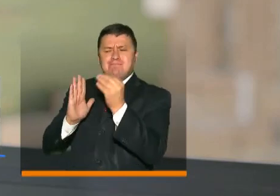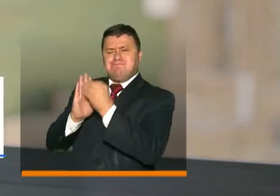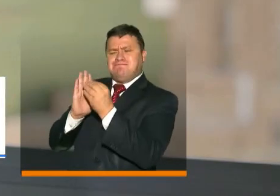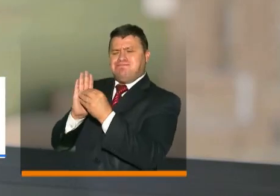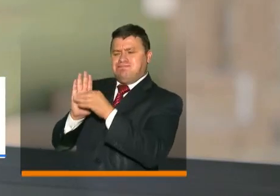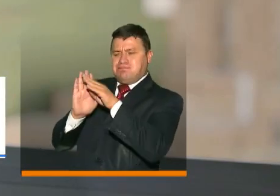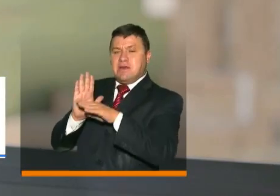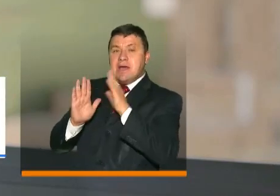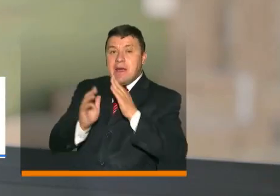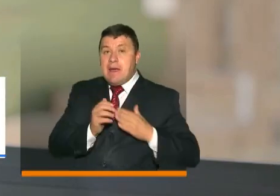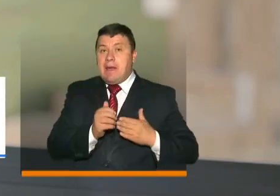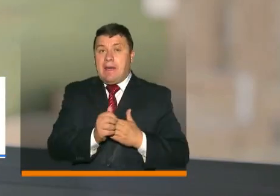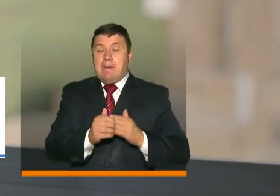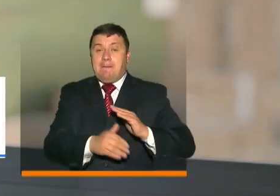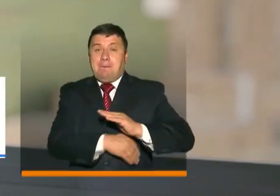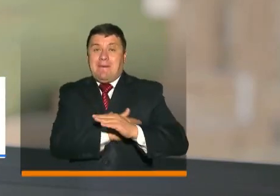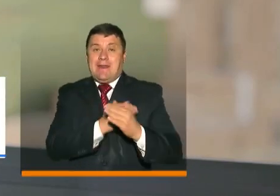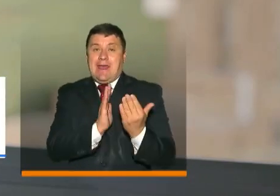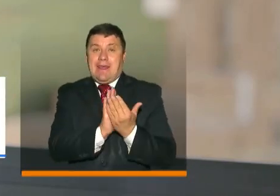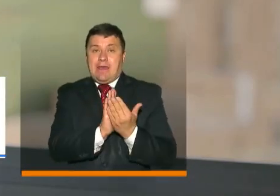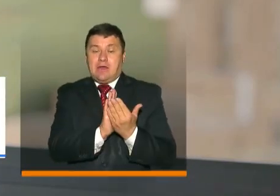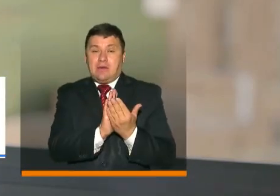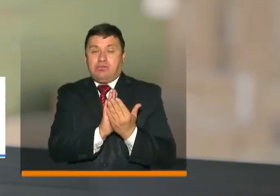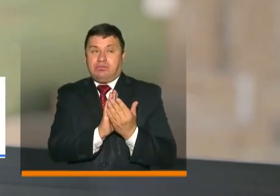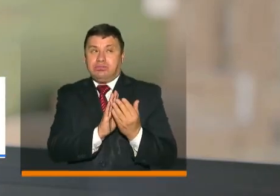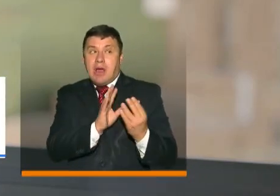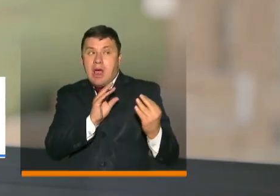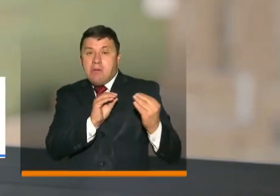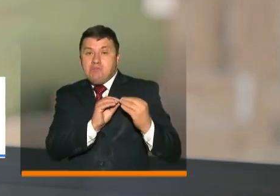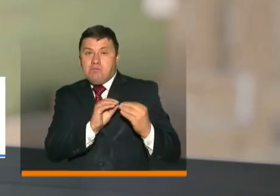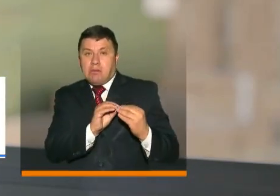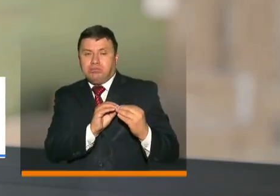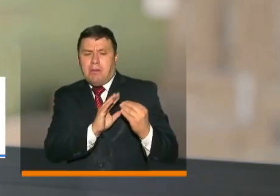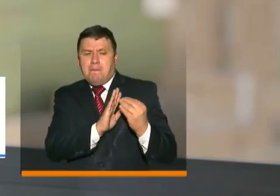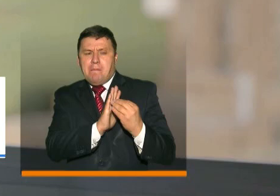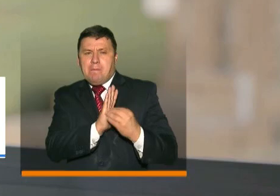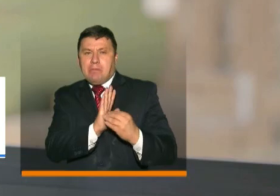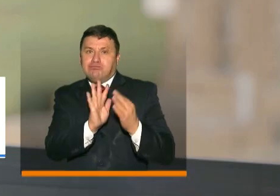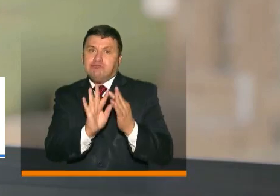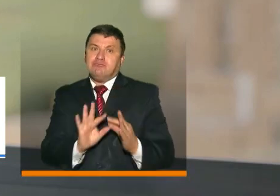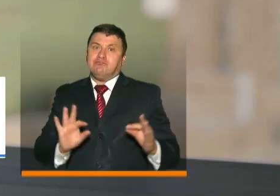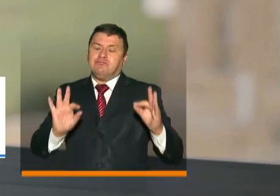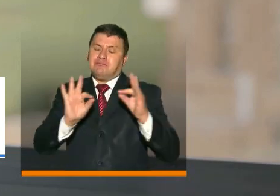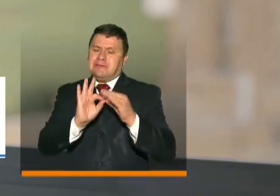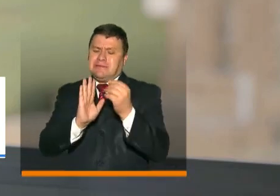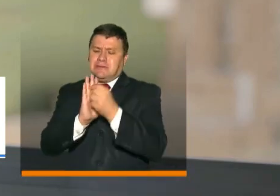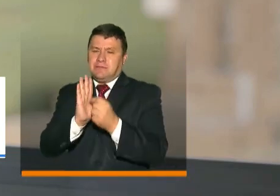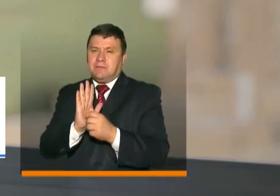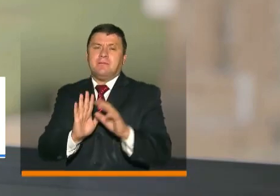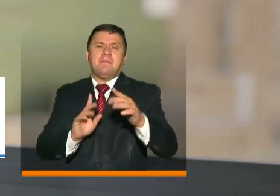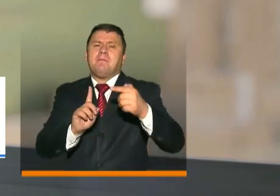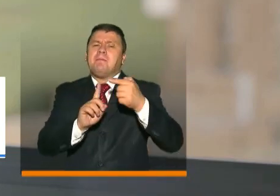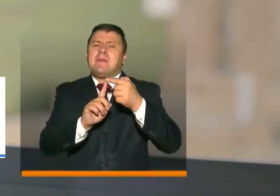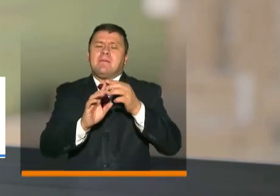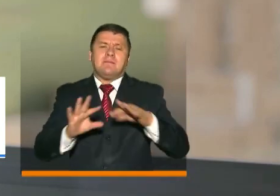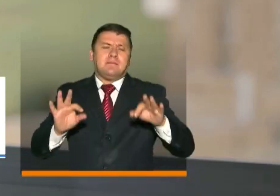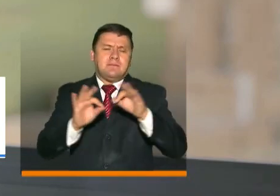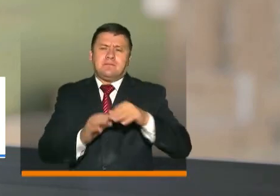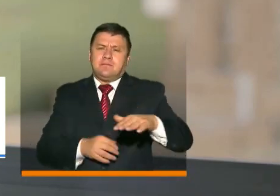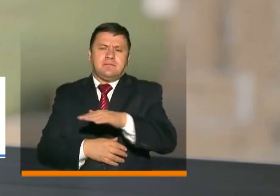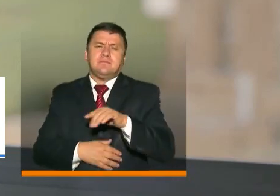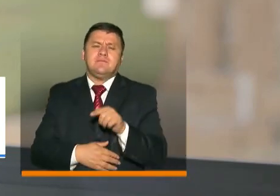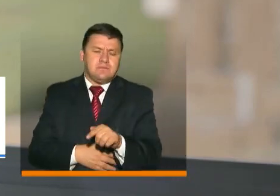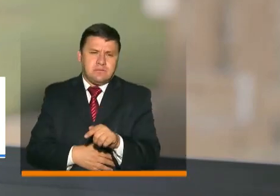con la guía del Ministerio de Educación, donde han sido varios factores de importancia. El primer factor